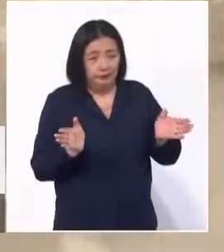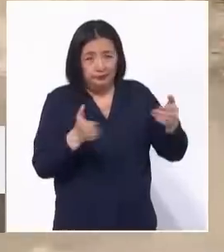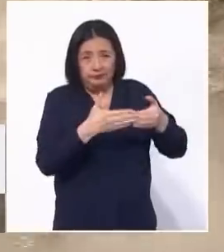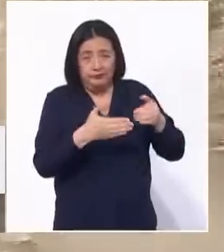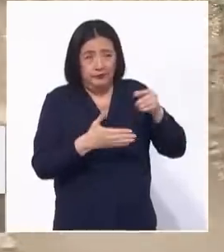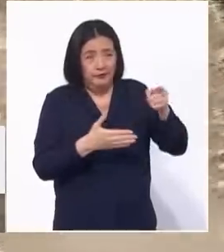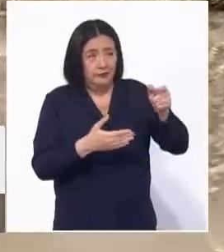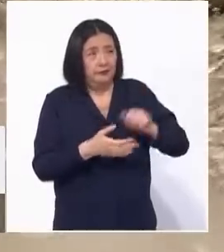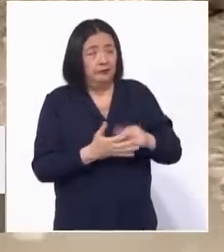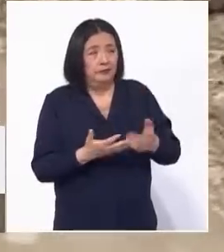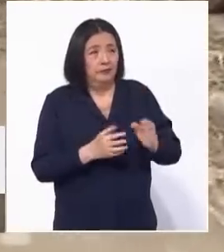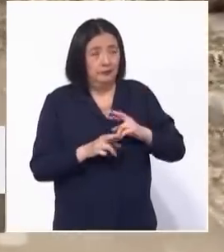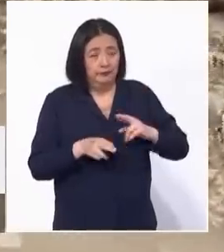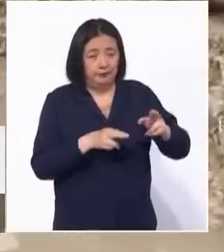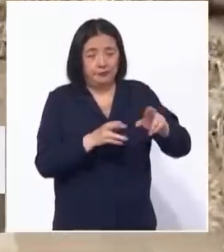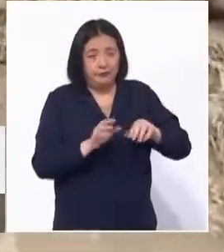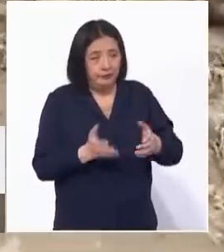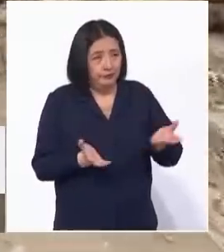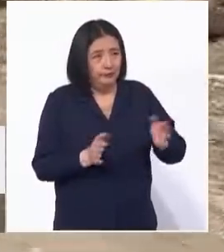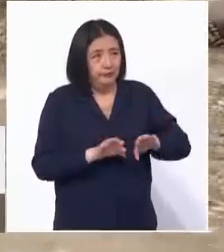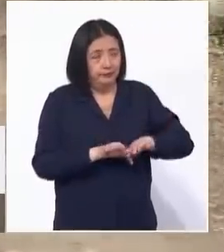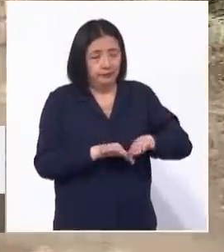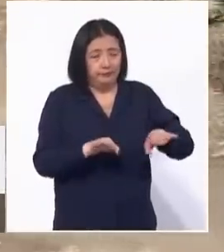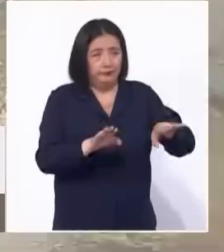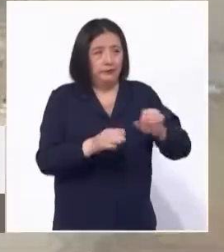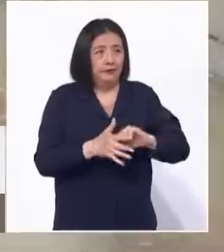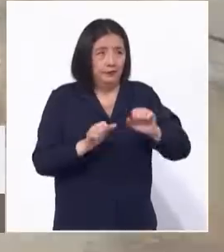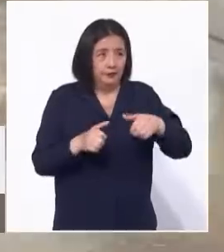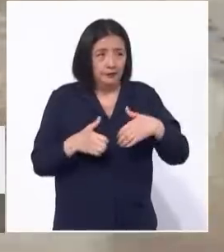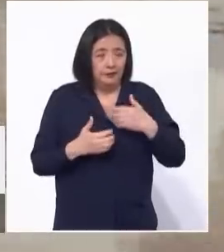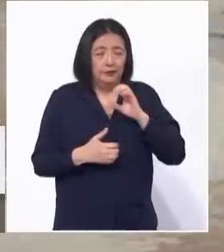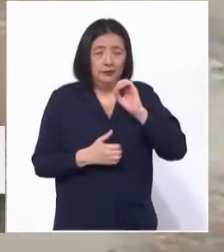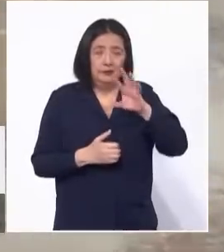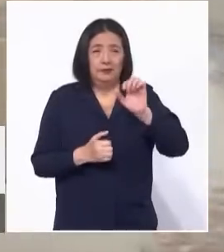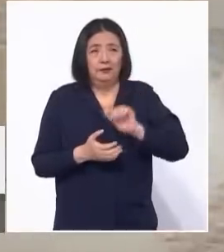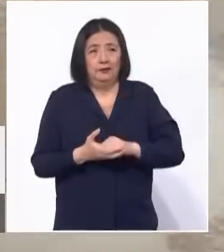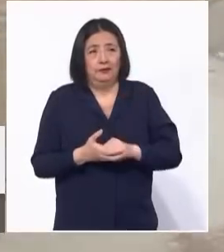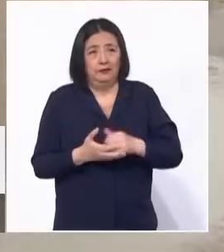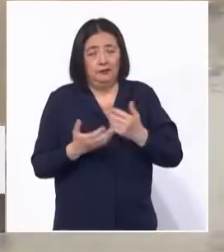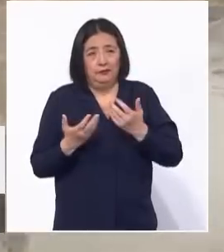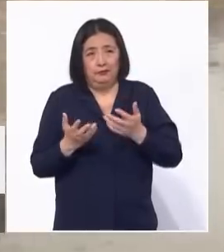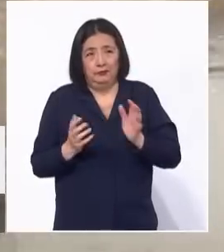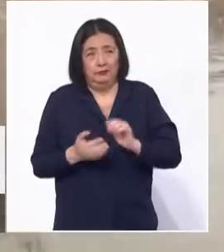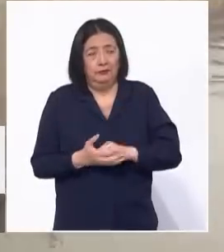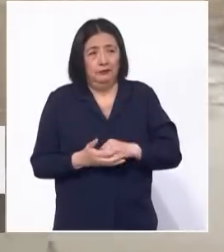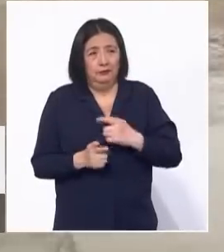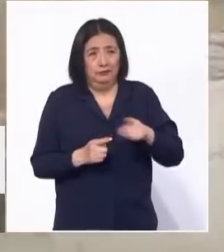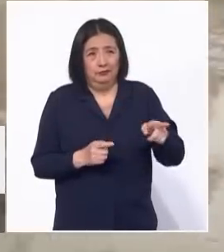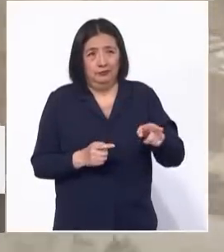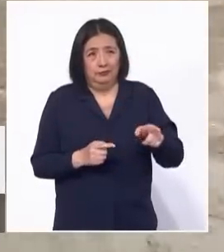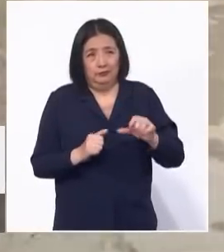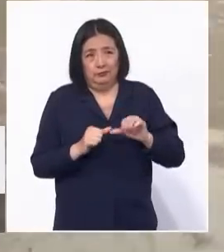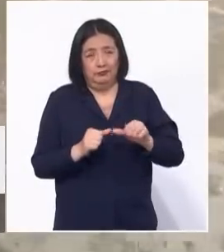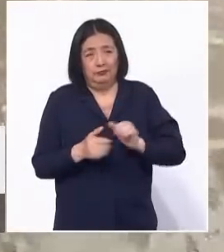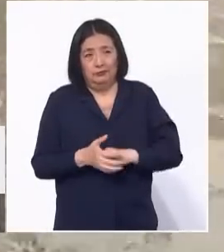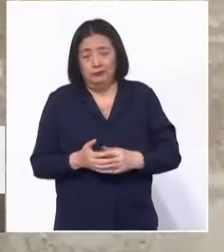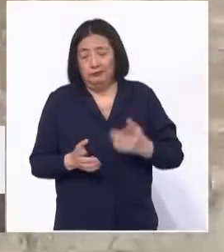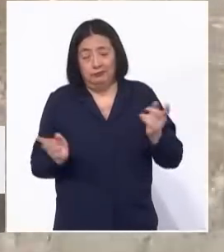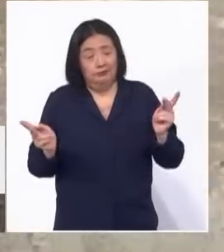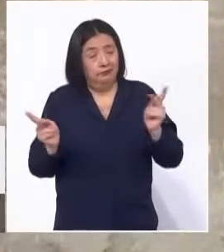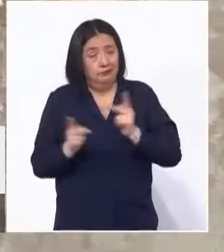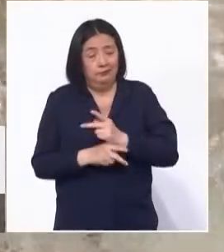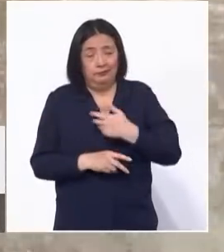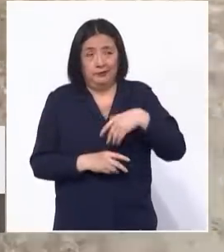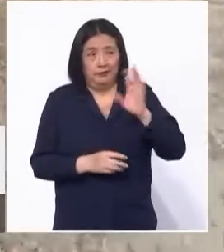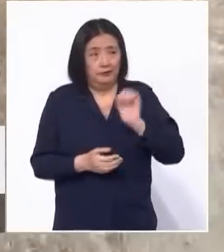estas brechas que se han hecho en el río y de repente de ahí poder decir que la pérdida, pero si esto continúa va a ser mucho peor,